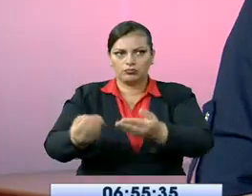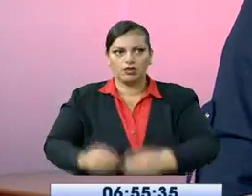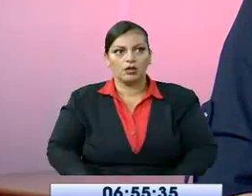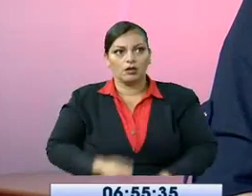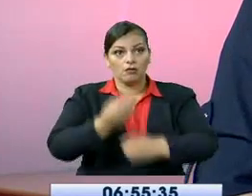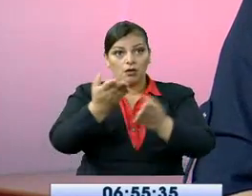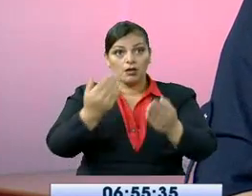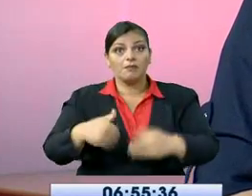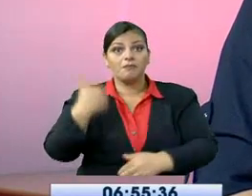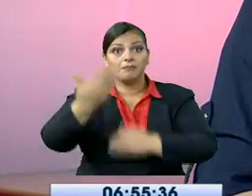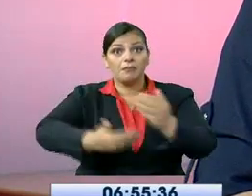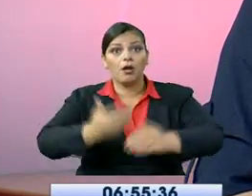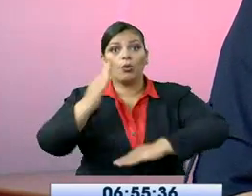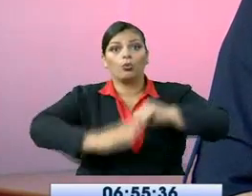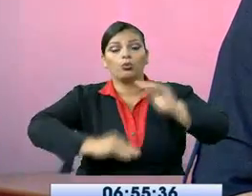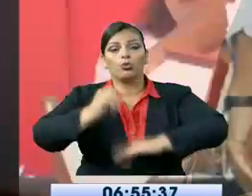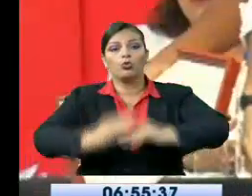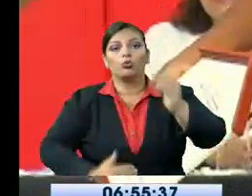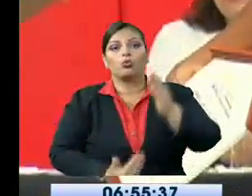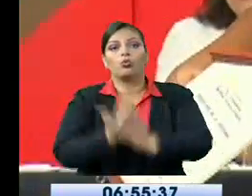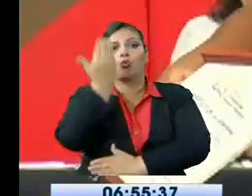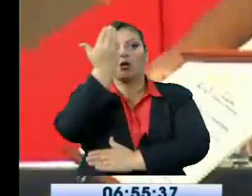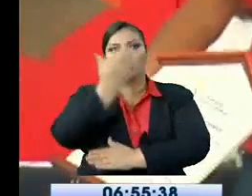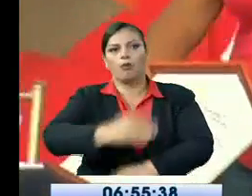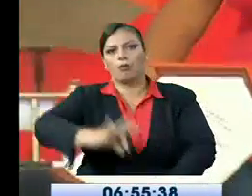del milenio.